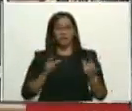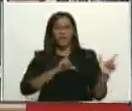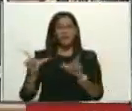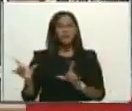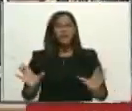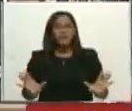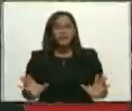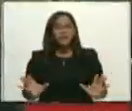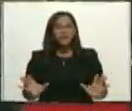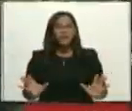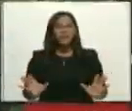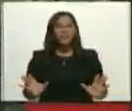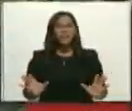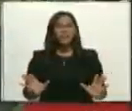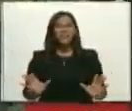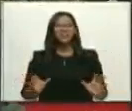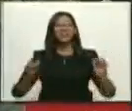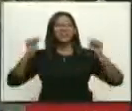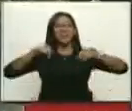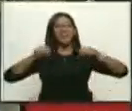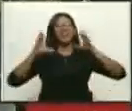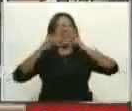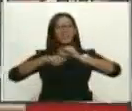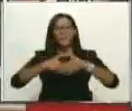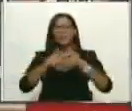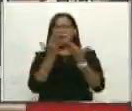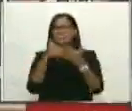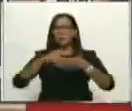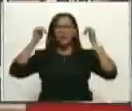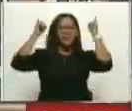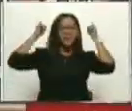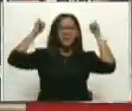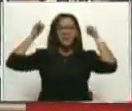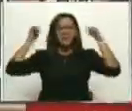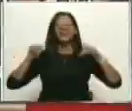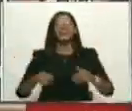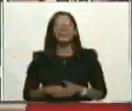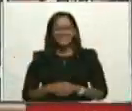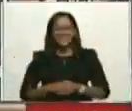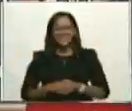va? Sí. Esta noche amanecemos, amanecemos parrandeando, ¿no? ¿Qué dice una canción?